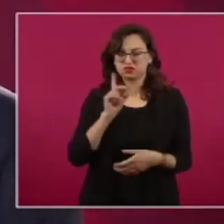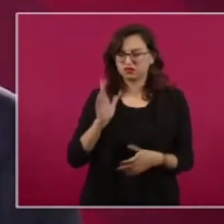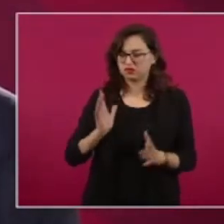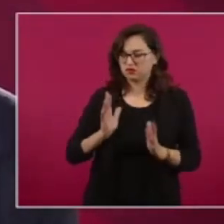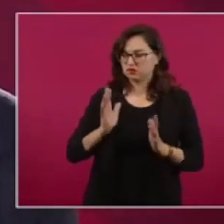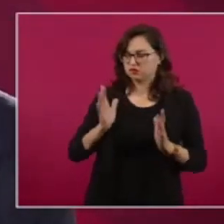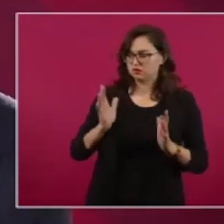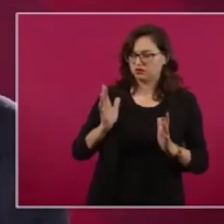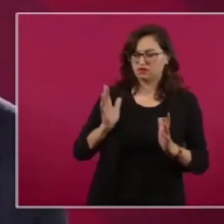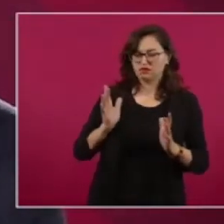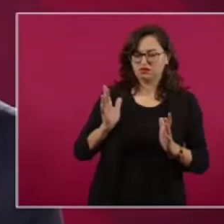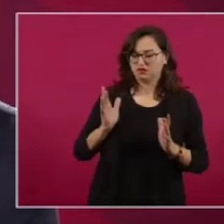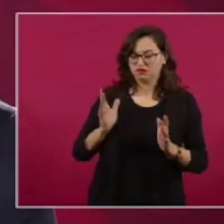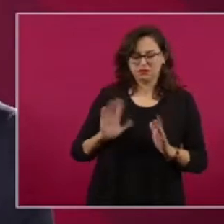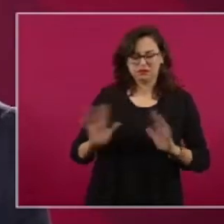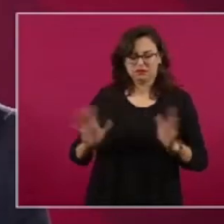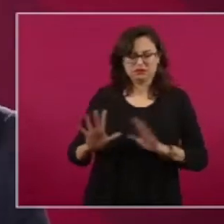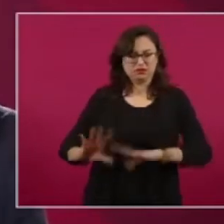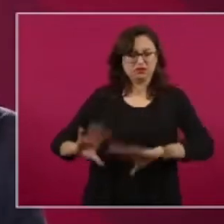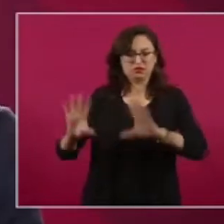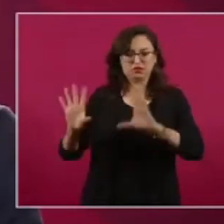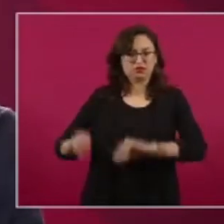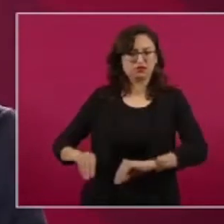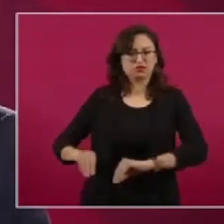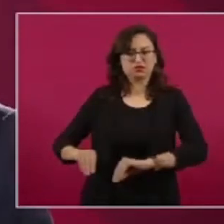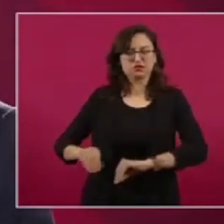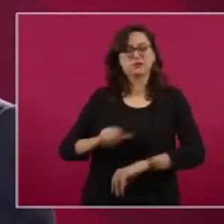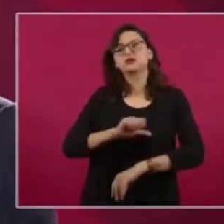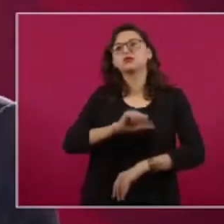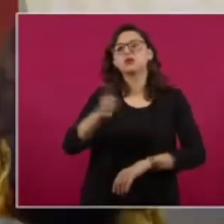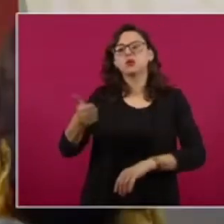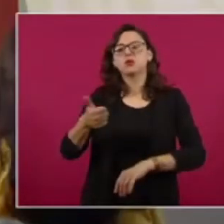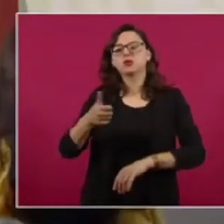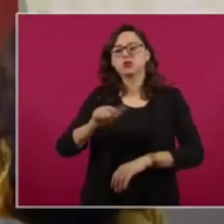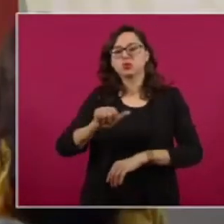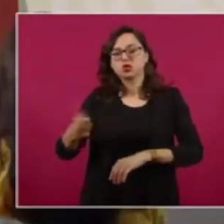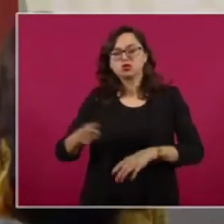las noticias estaban así, de ese tipo.